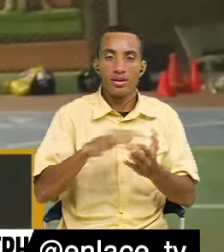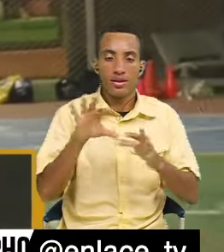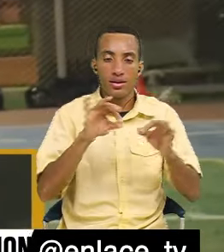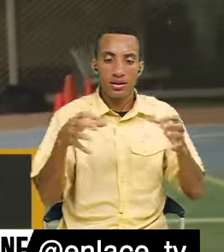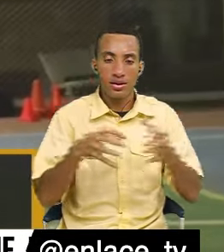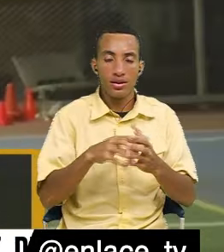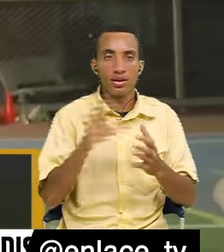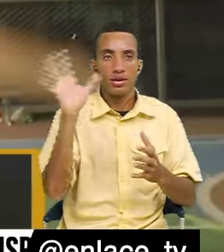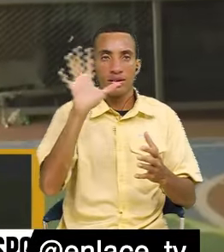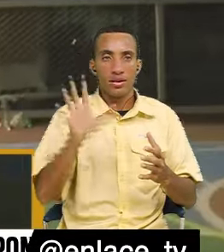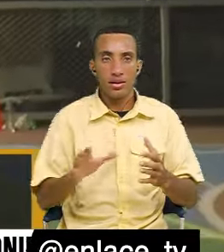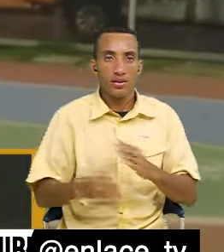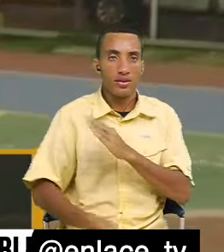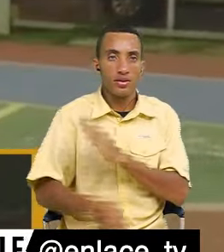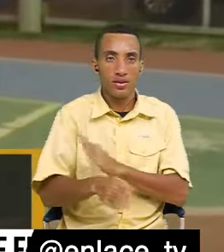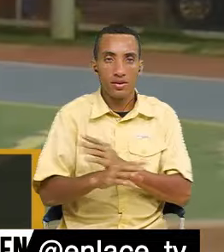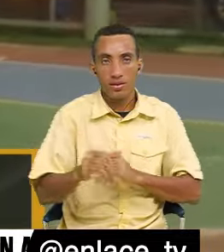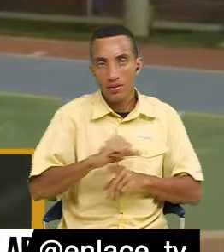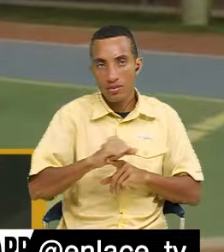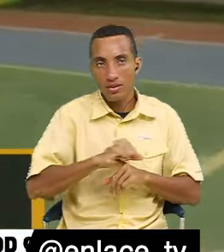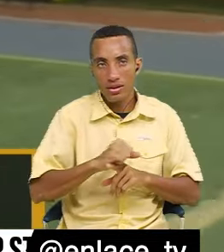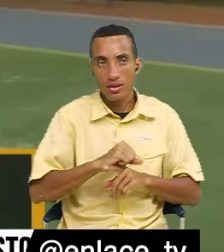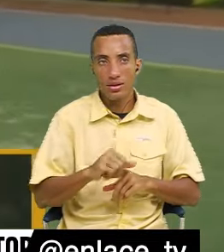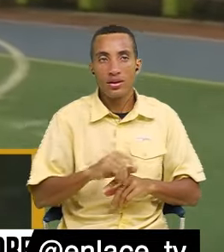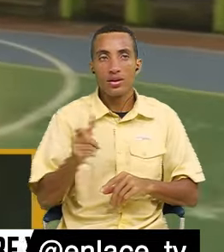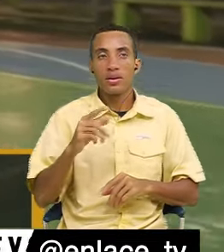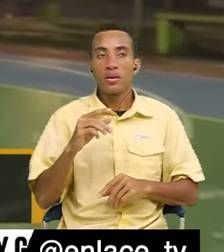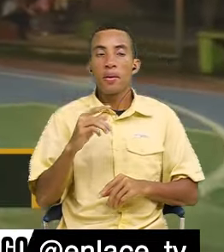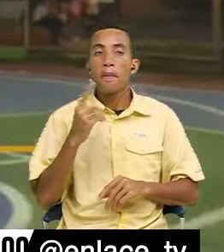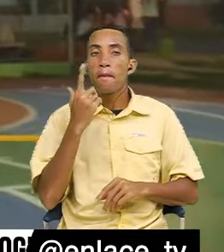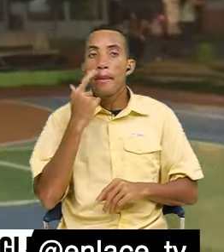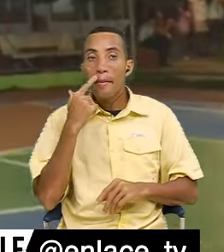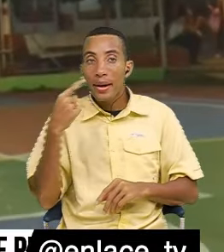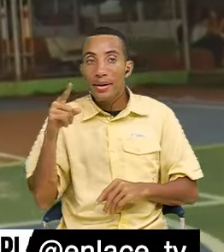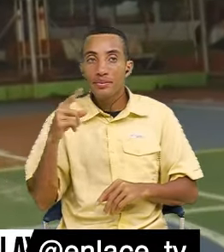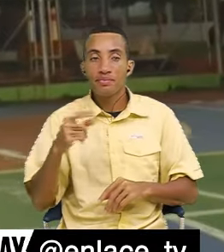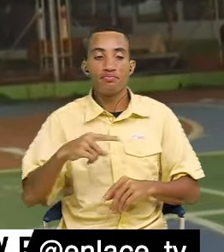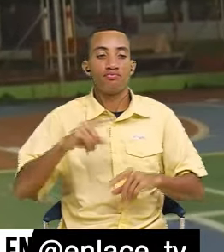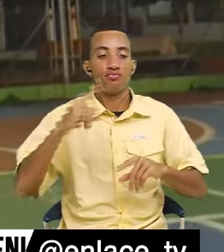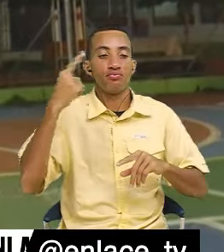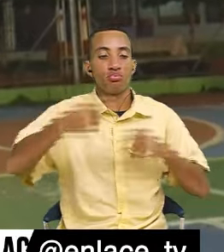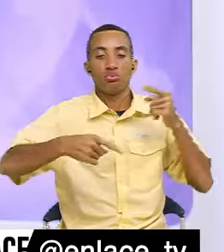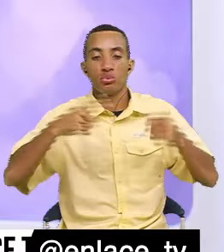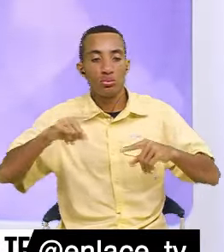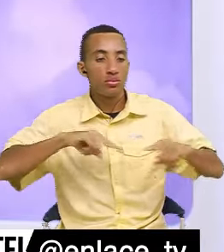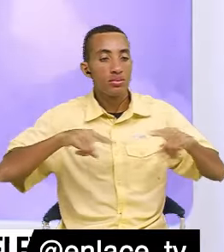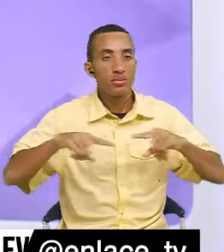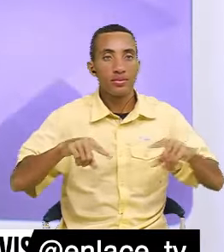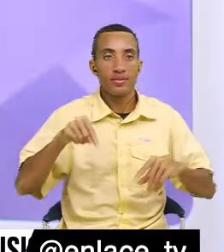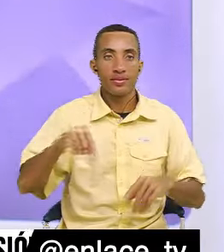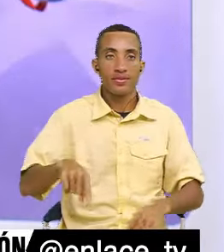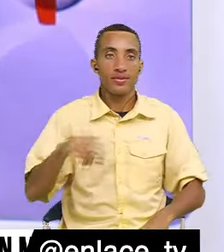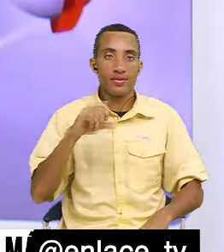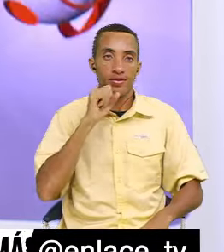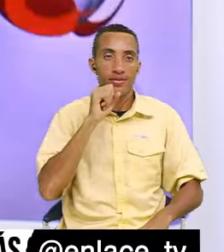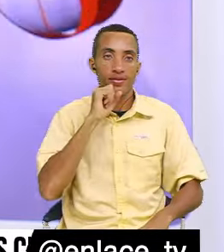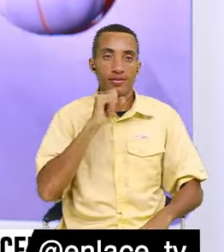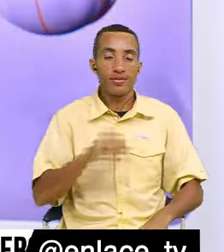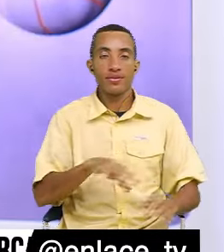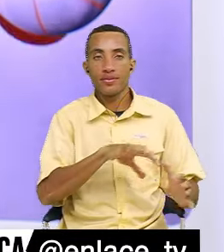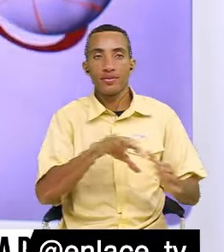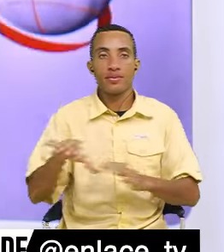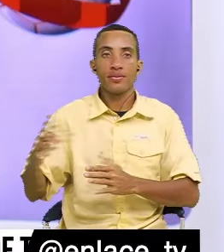continúan la práctica de su deporte favorito, mientras su padre es entrenador reconocido en Barranca Bermeja. Regresó a Barranca